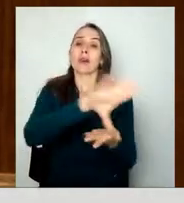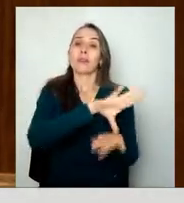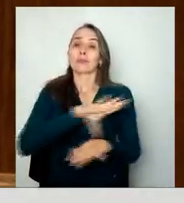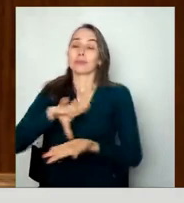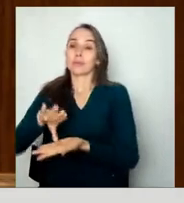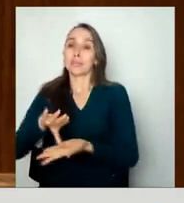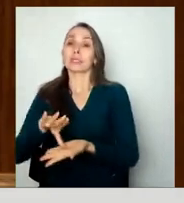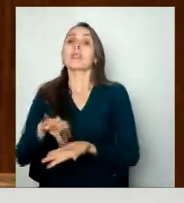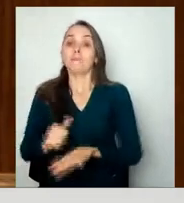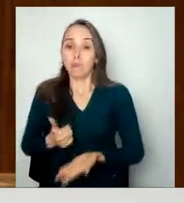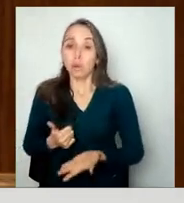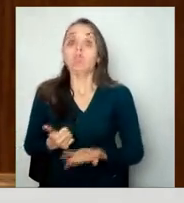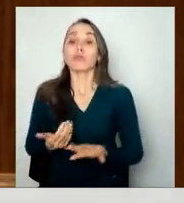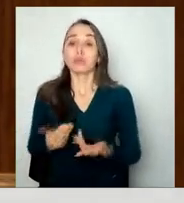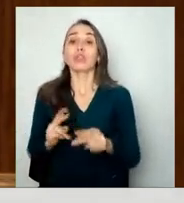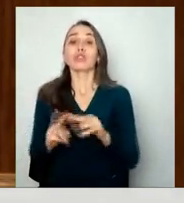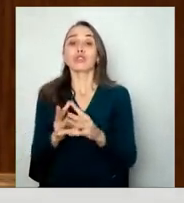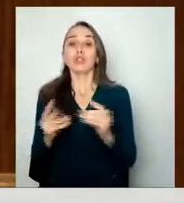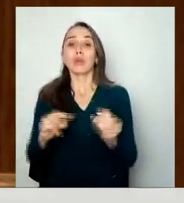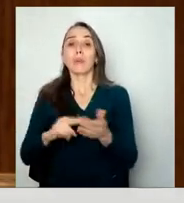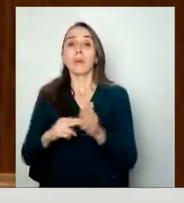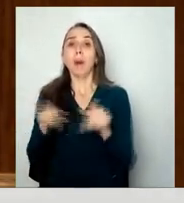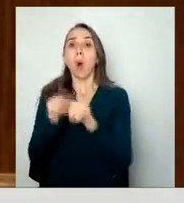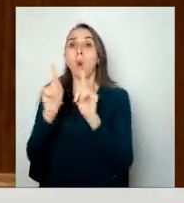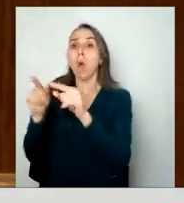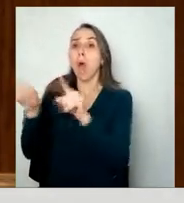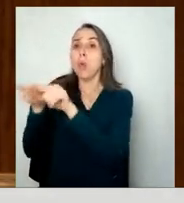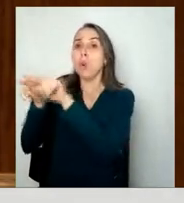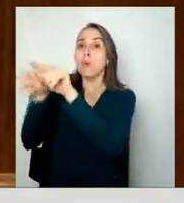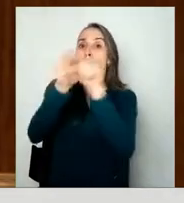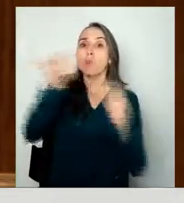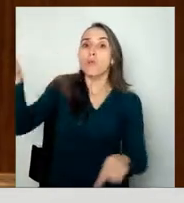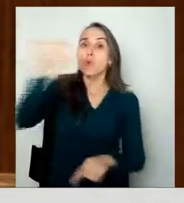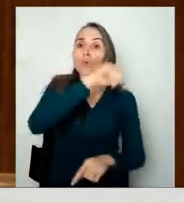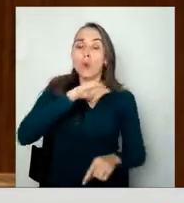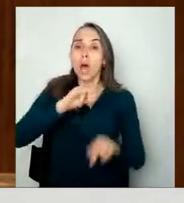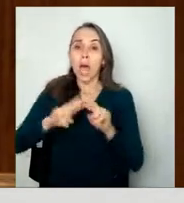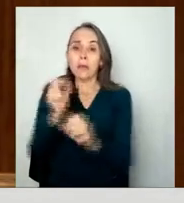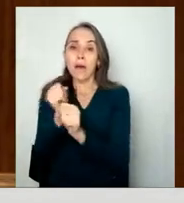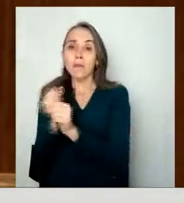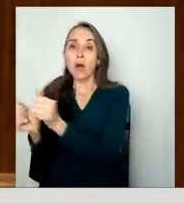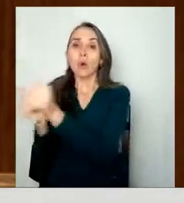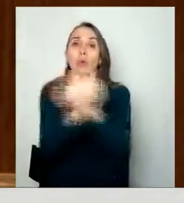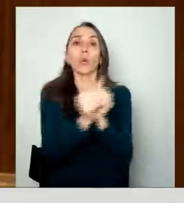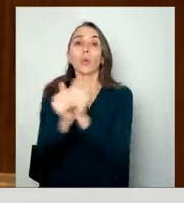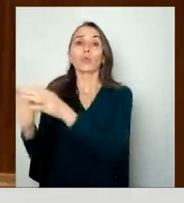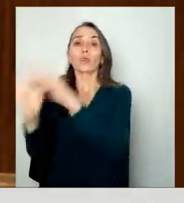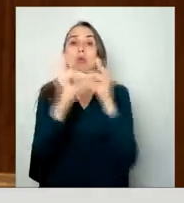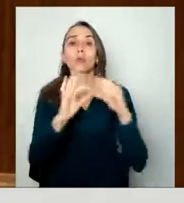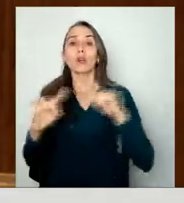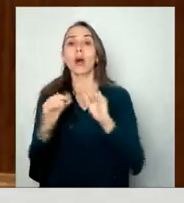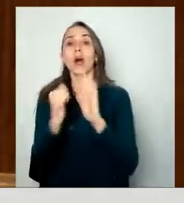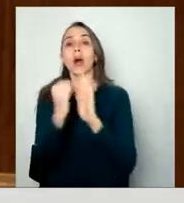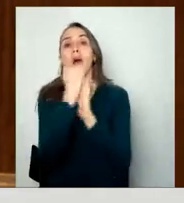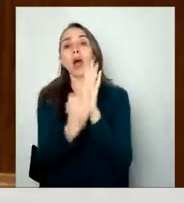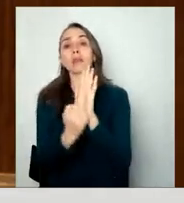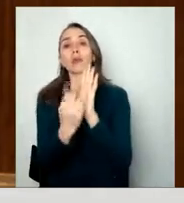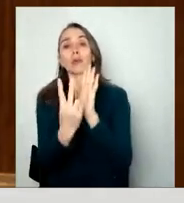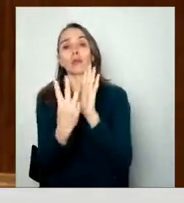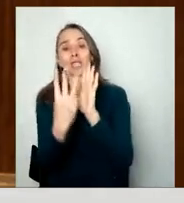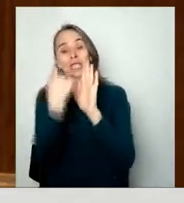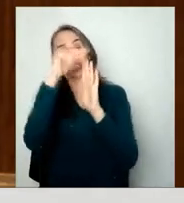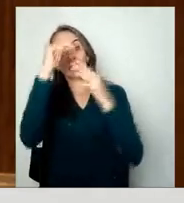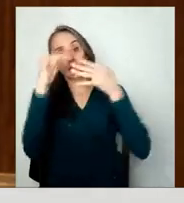de Buscar soluciones a problemas comunes mediante acciones conjuntas y coordinadas en sus 23 artículos siguientes explicitan